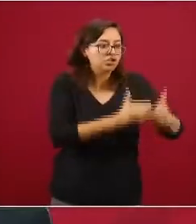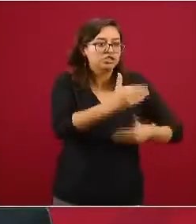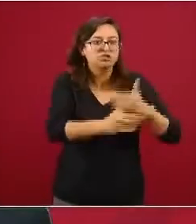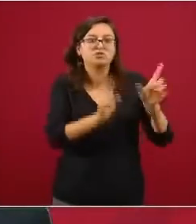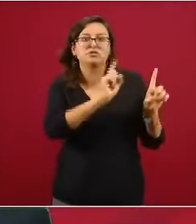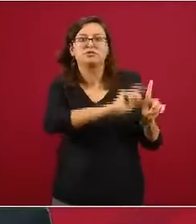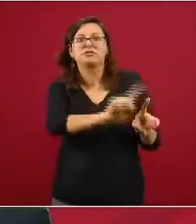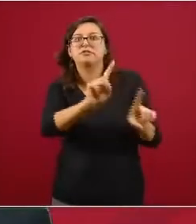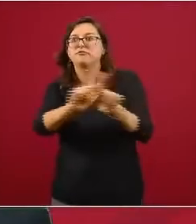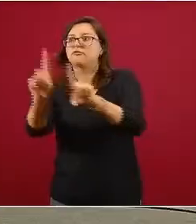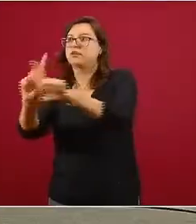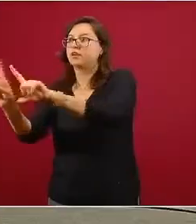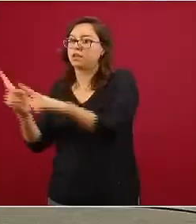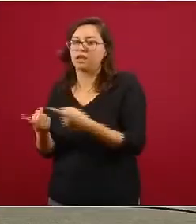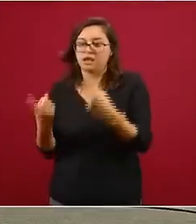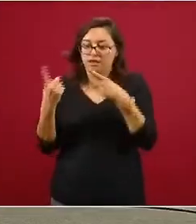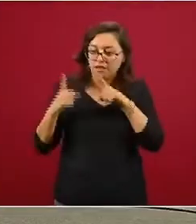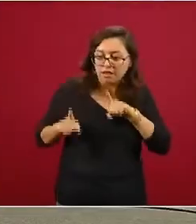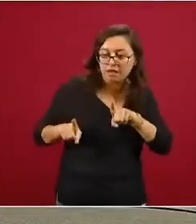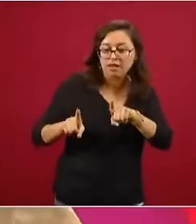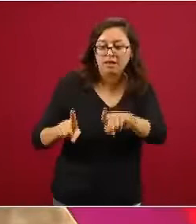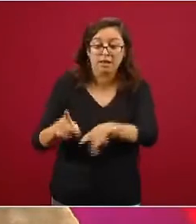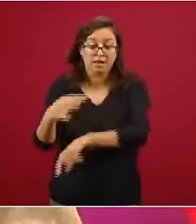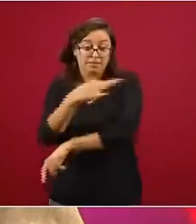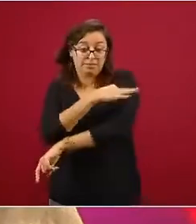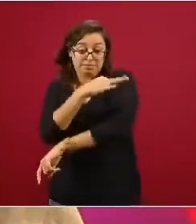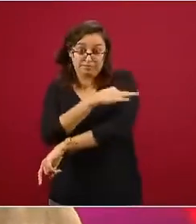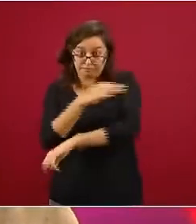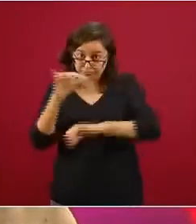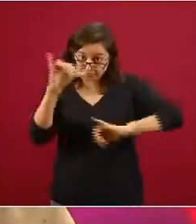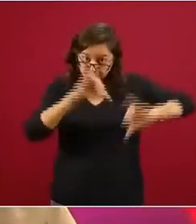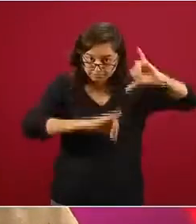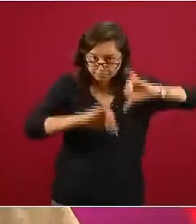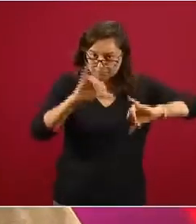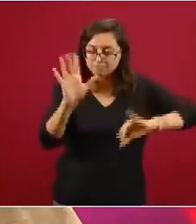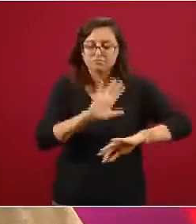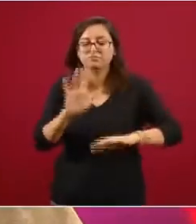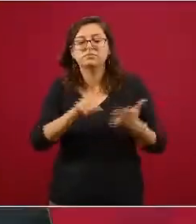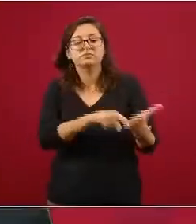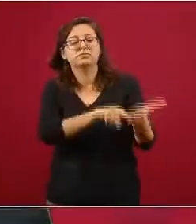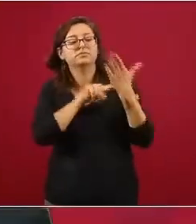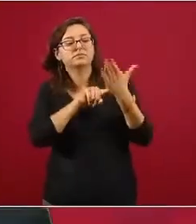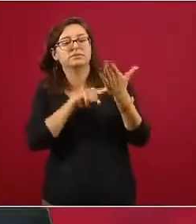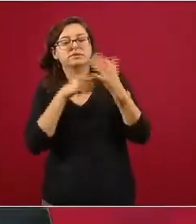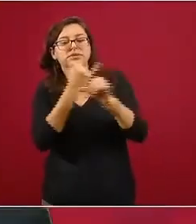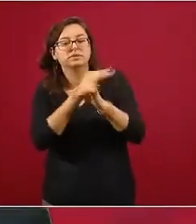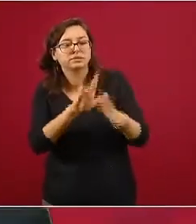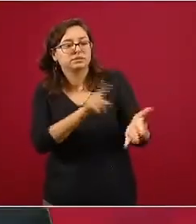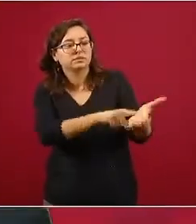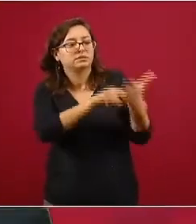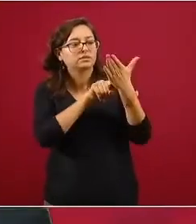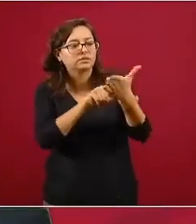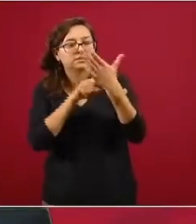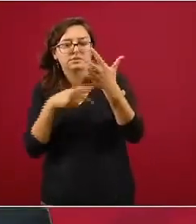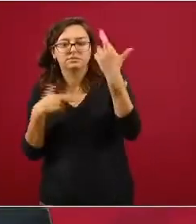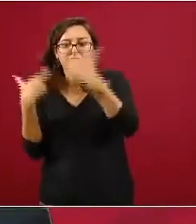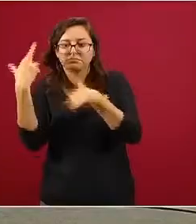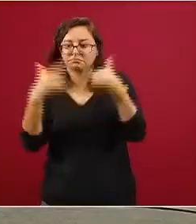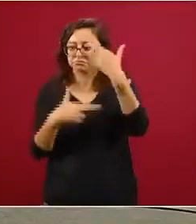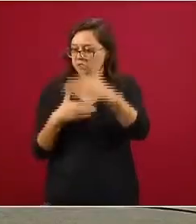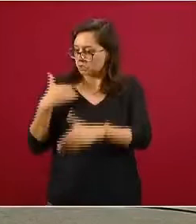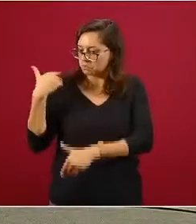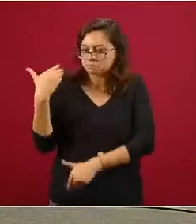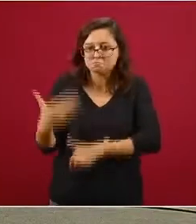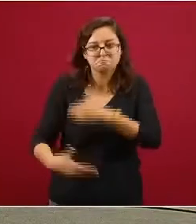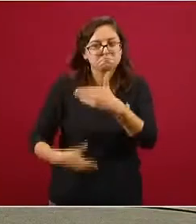analíticos, no me refiero a análisis químicos de la vacuna, sino de análisis de la evidencia, y entonces que no haya ningún